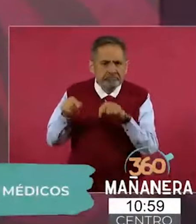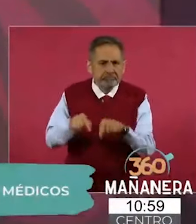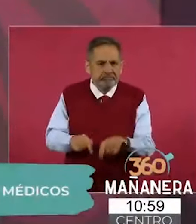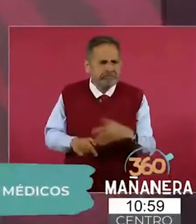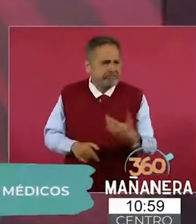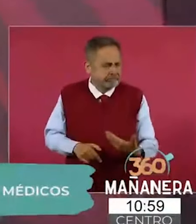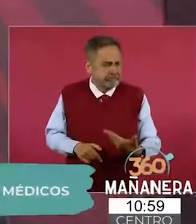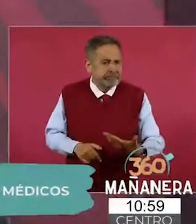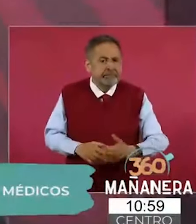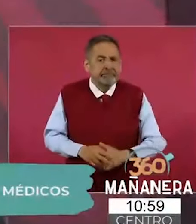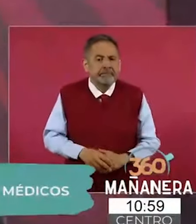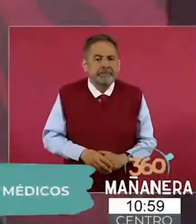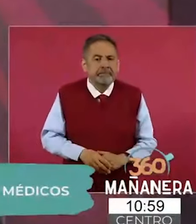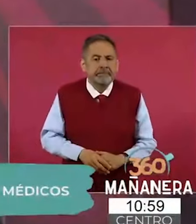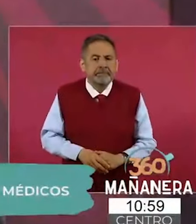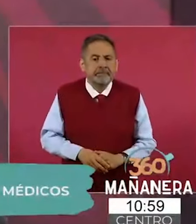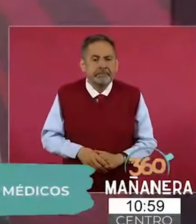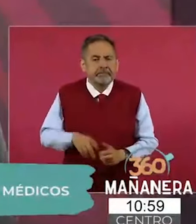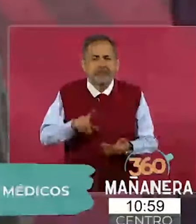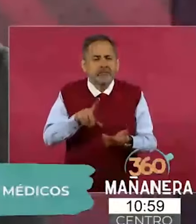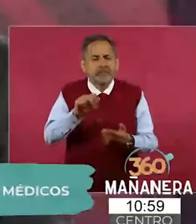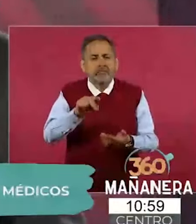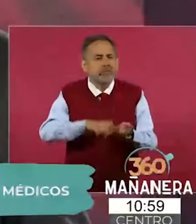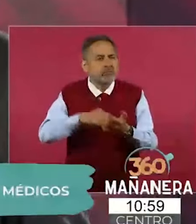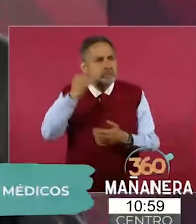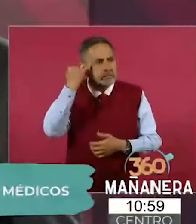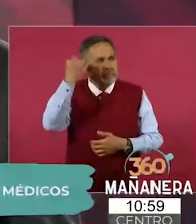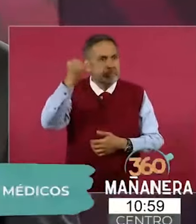es un asunto ideológico,